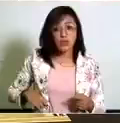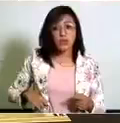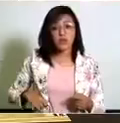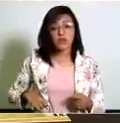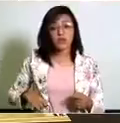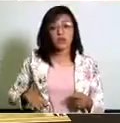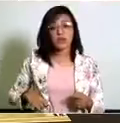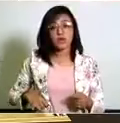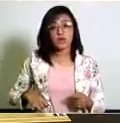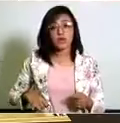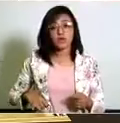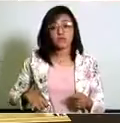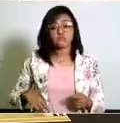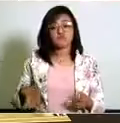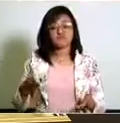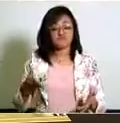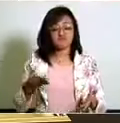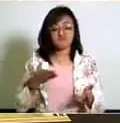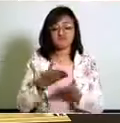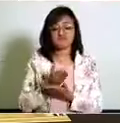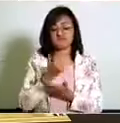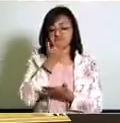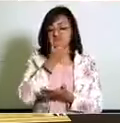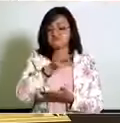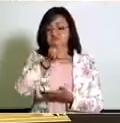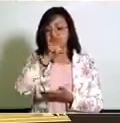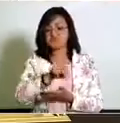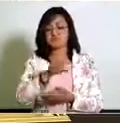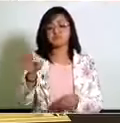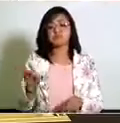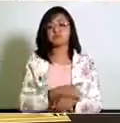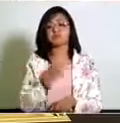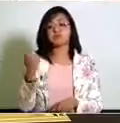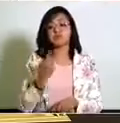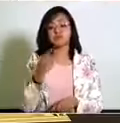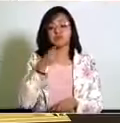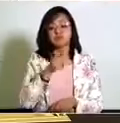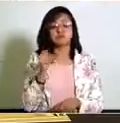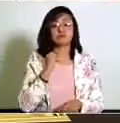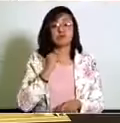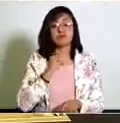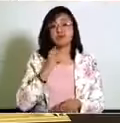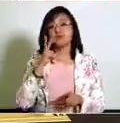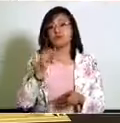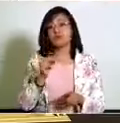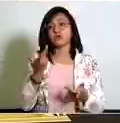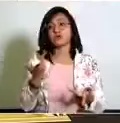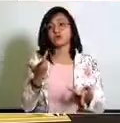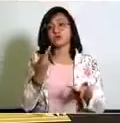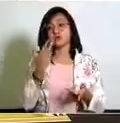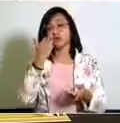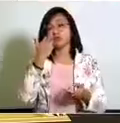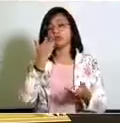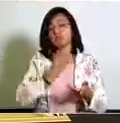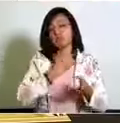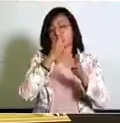impugna la resolución por haber el senado no